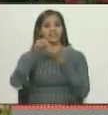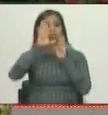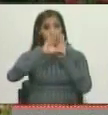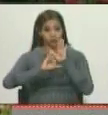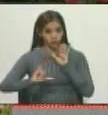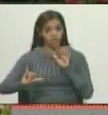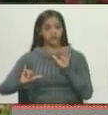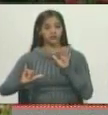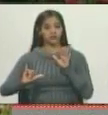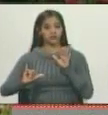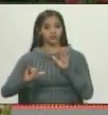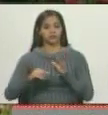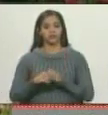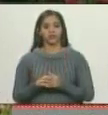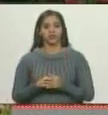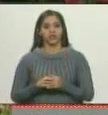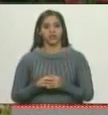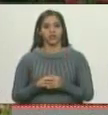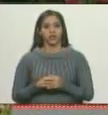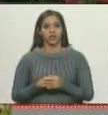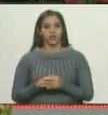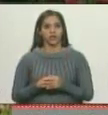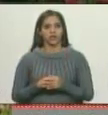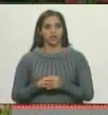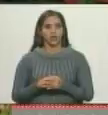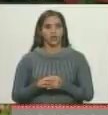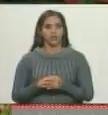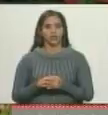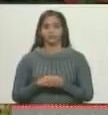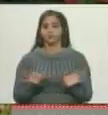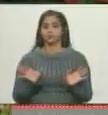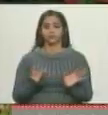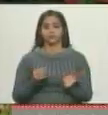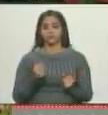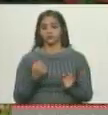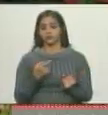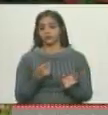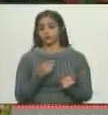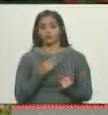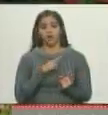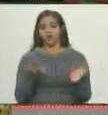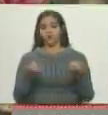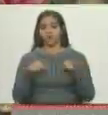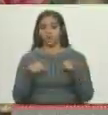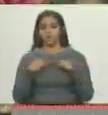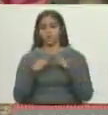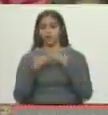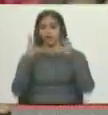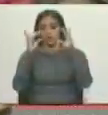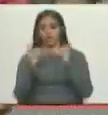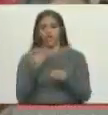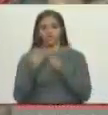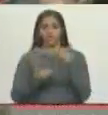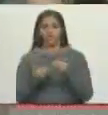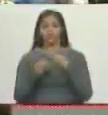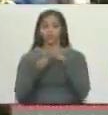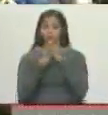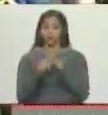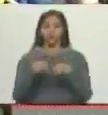Constituyente se reserva todas las acciones que tenga que ejecutar. Y por todas las